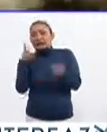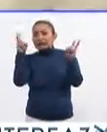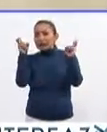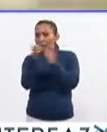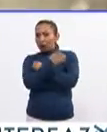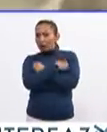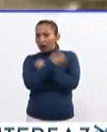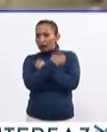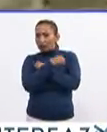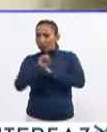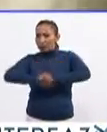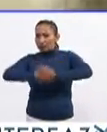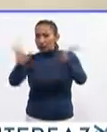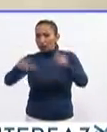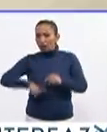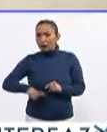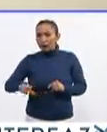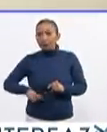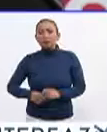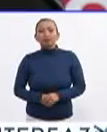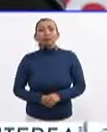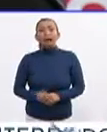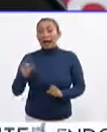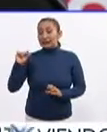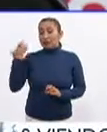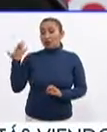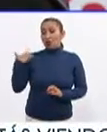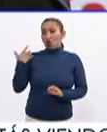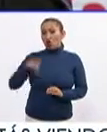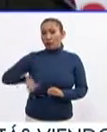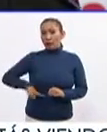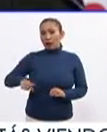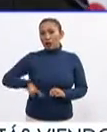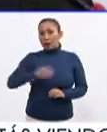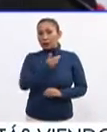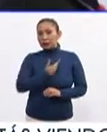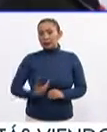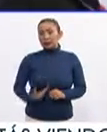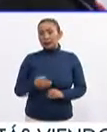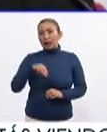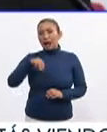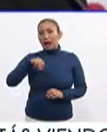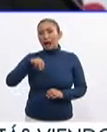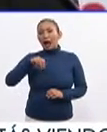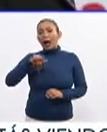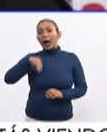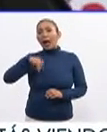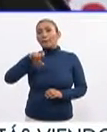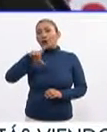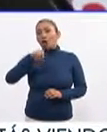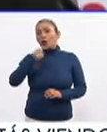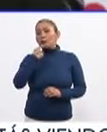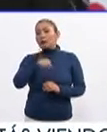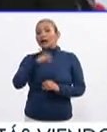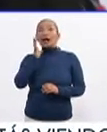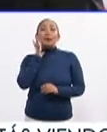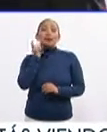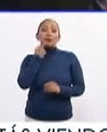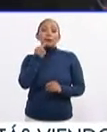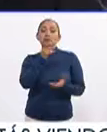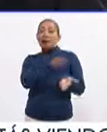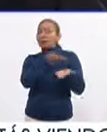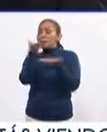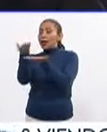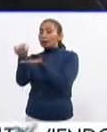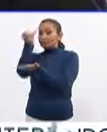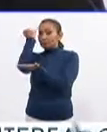materia educativa tienen los gobiernos. Recientemente, la administración del presidente Andrés Manuel López Obrador envió a la Cámara de Diputados